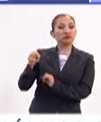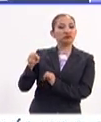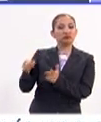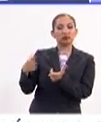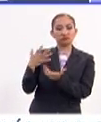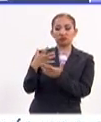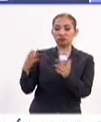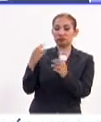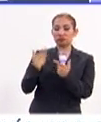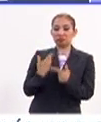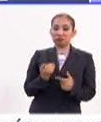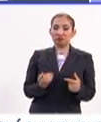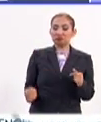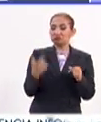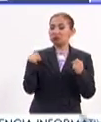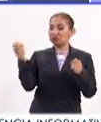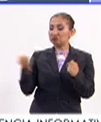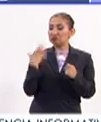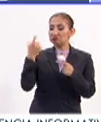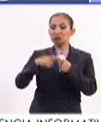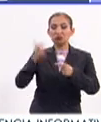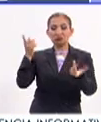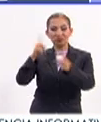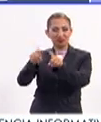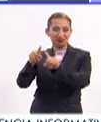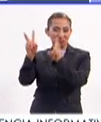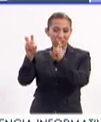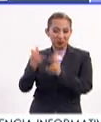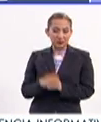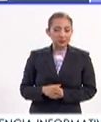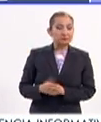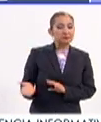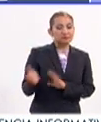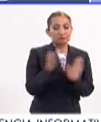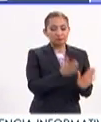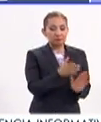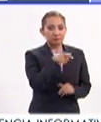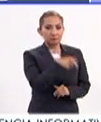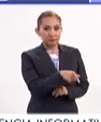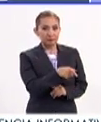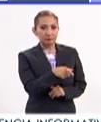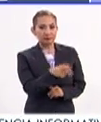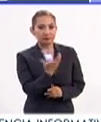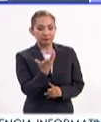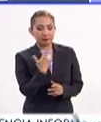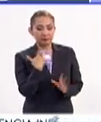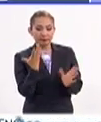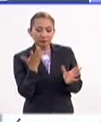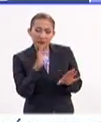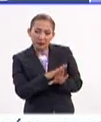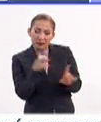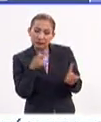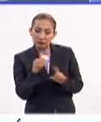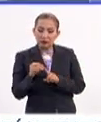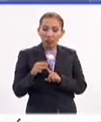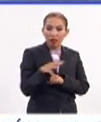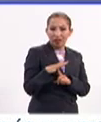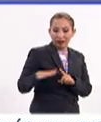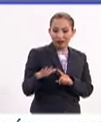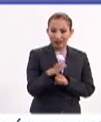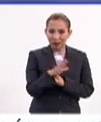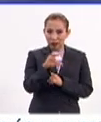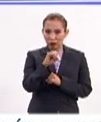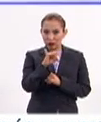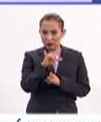para grandes figuras que dan conferencias de distintos estilos. Pero la particular influencia que tuvo don